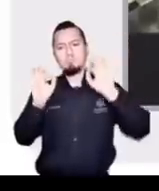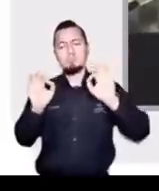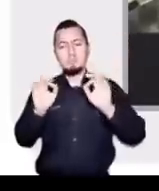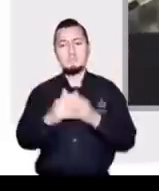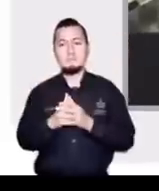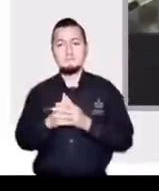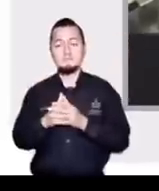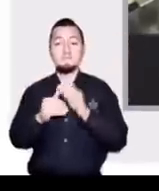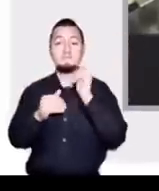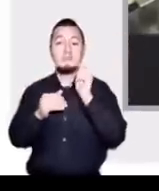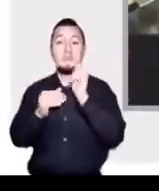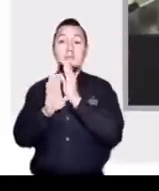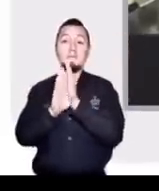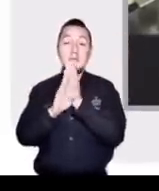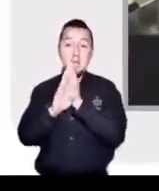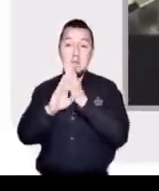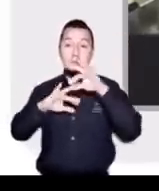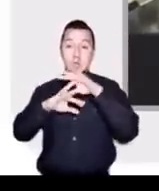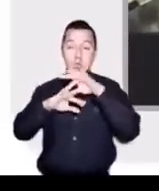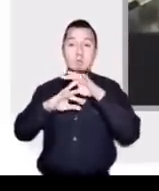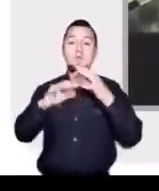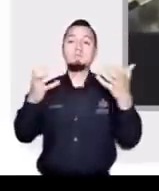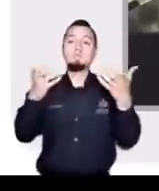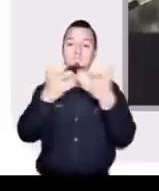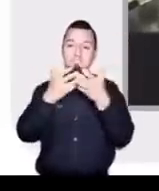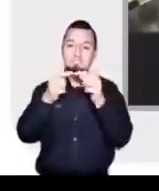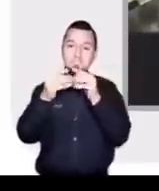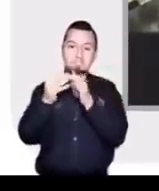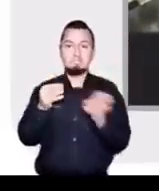en la estación periférica.